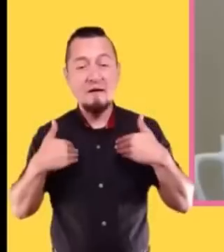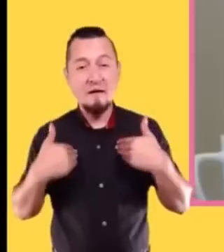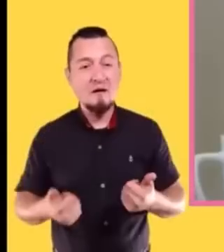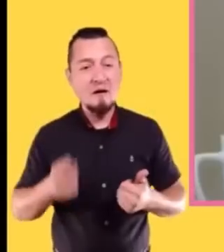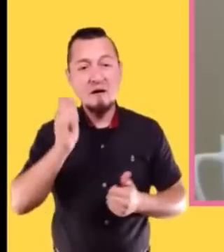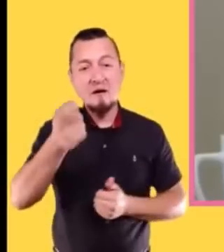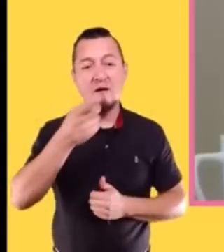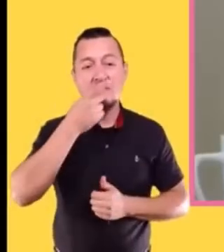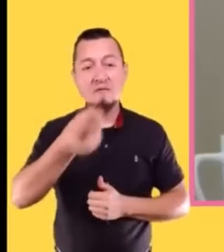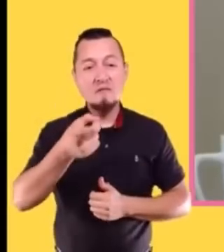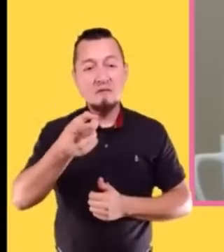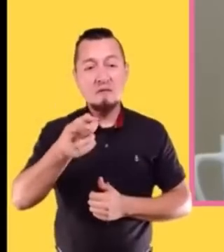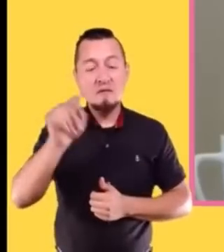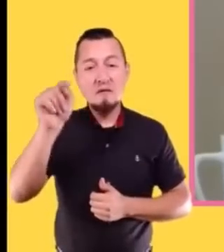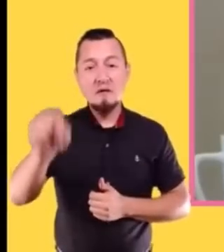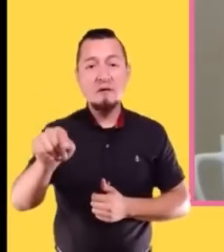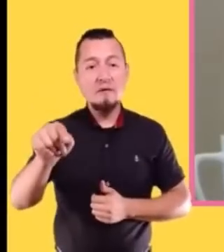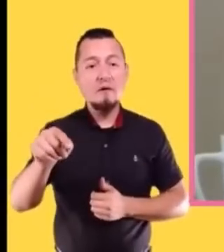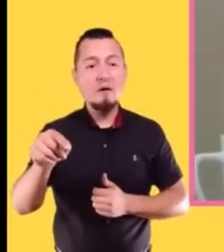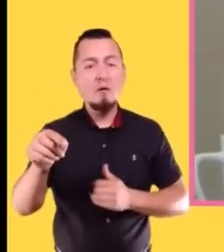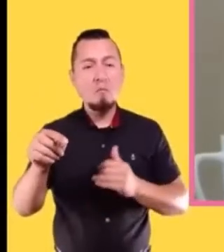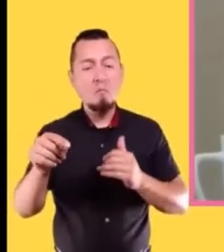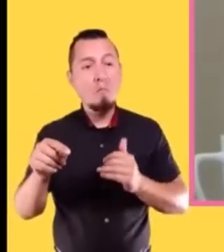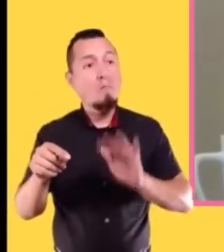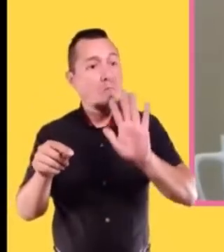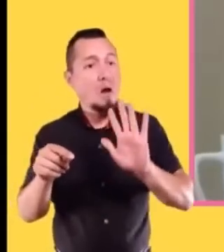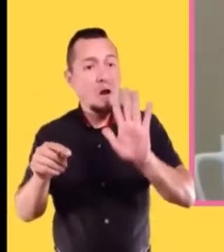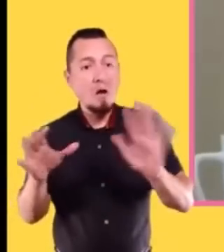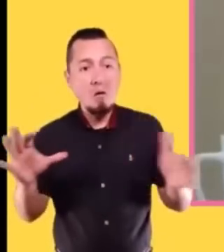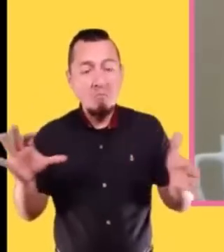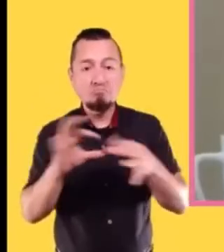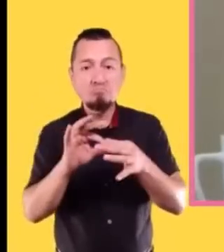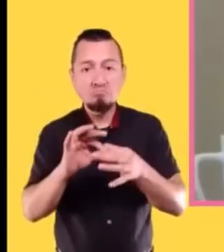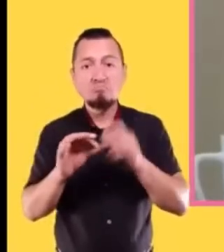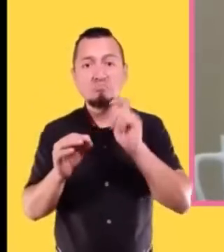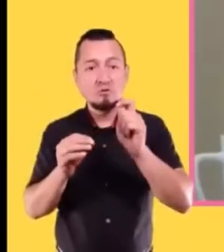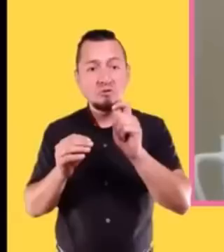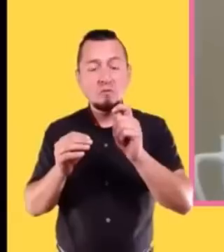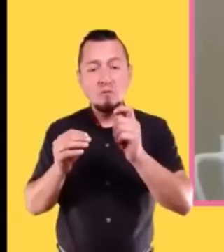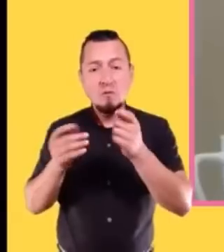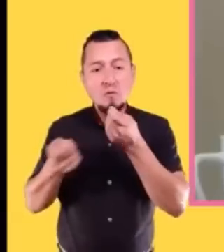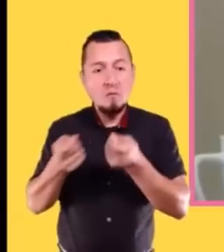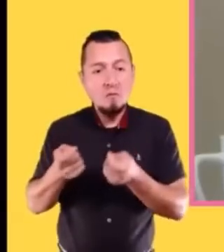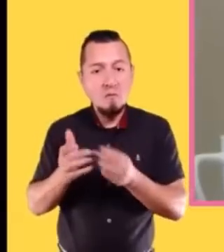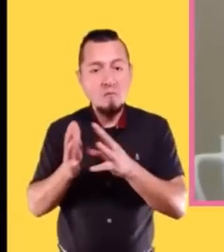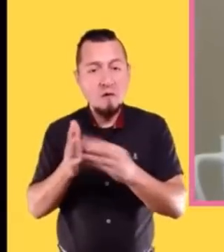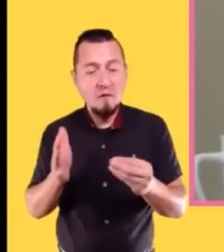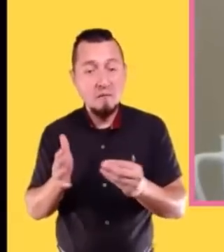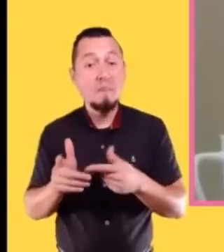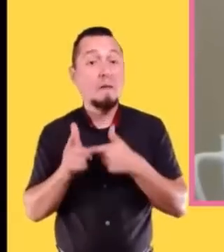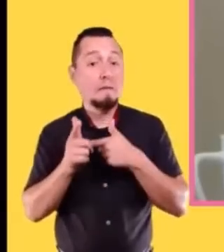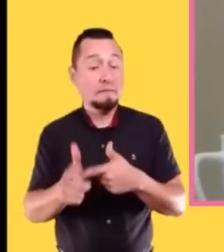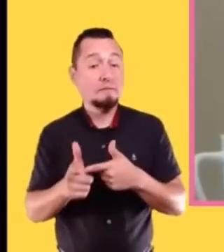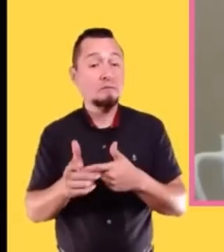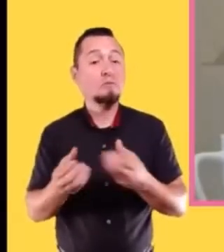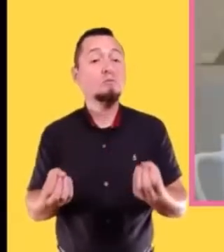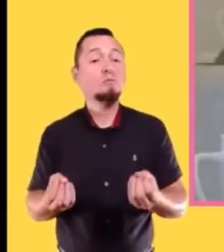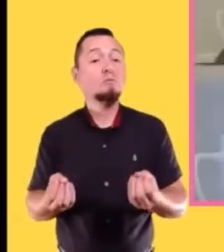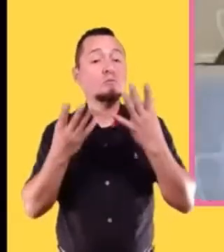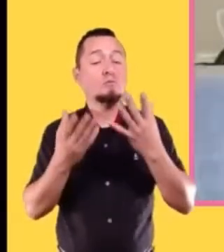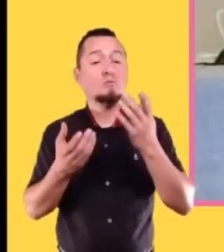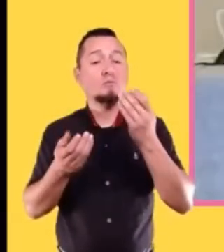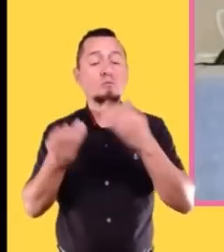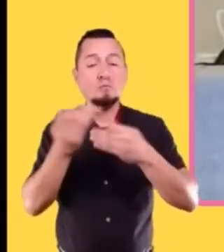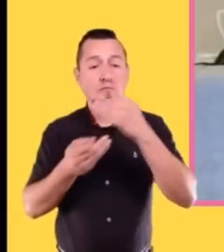decimos tenemos muchas coincidencias con el modelo, nos referimos a eso justamente. Y perdón que insista en las cifras, si nos pueden decir la cifra exacta de